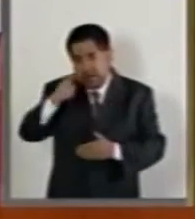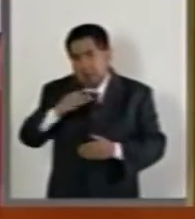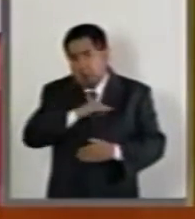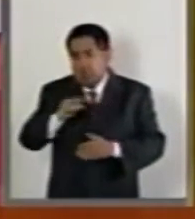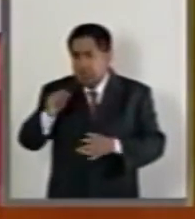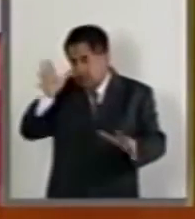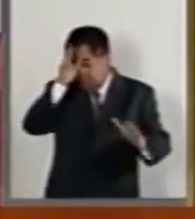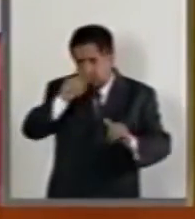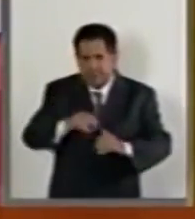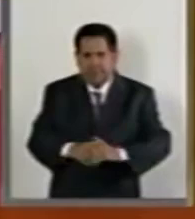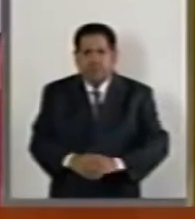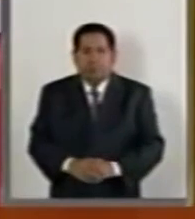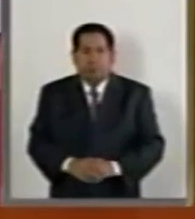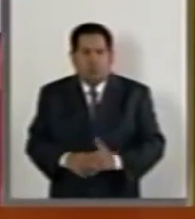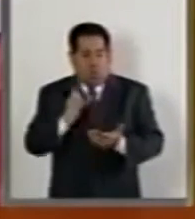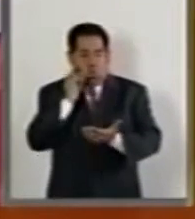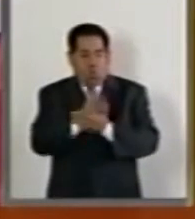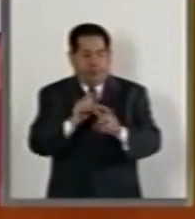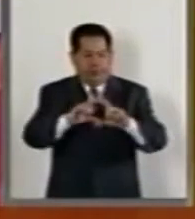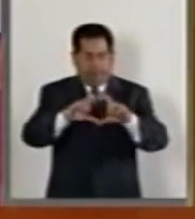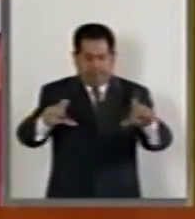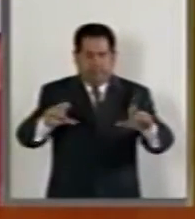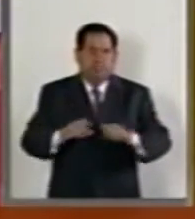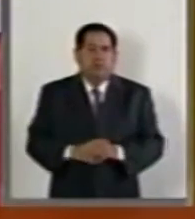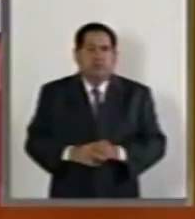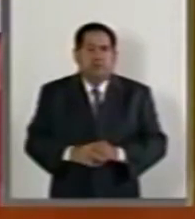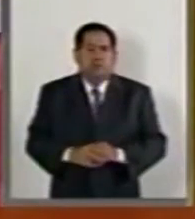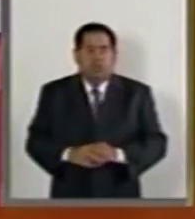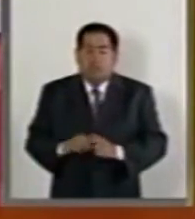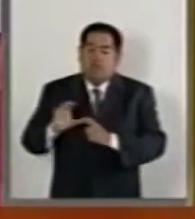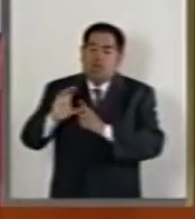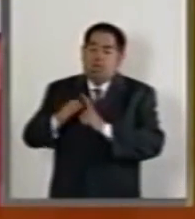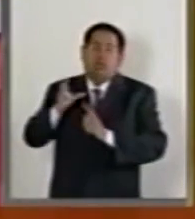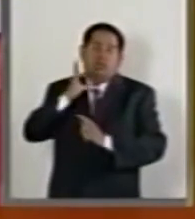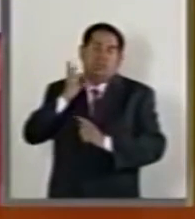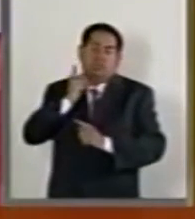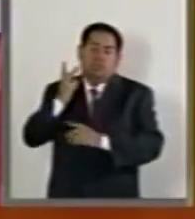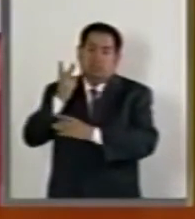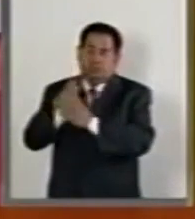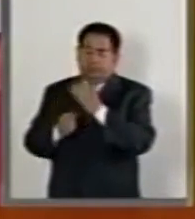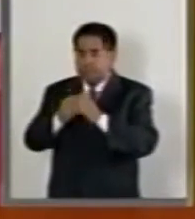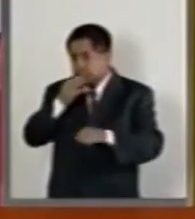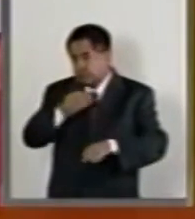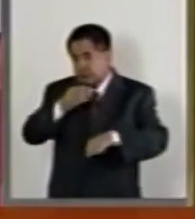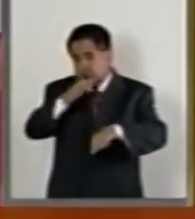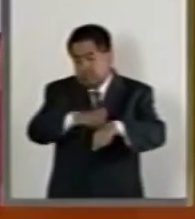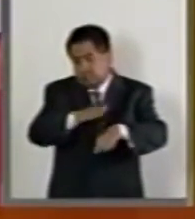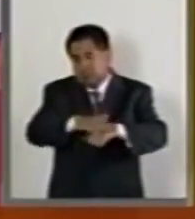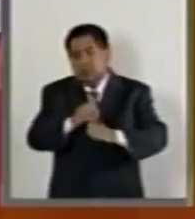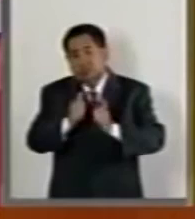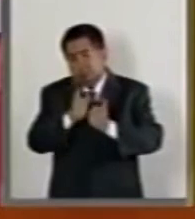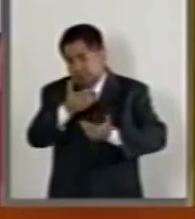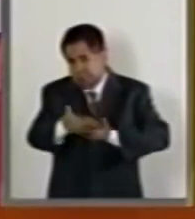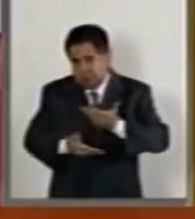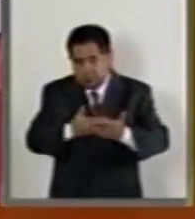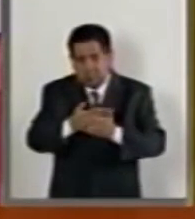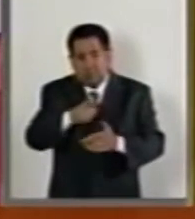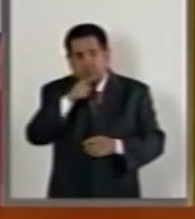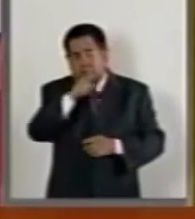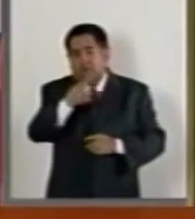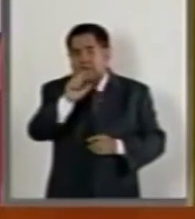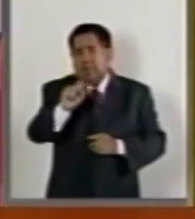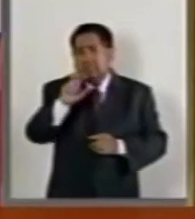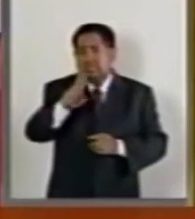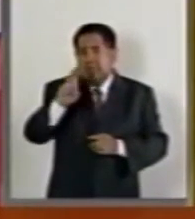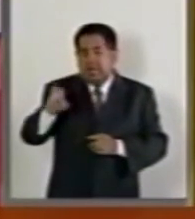poder consensarlo. Único, la Comisión Permanente exhorta respetuosamente a la Secretaría de